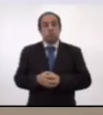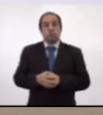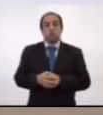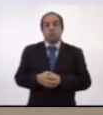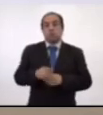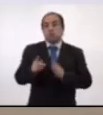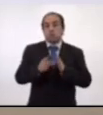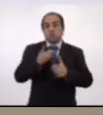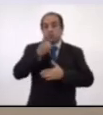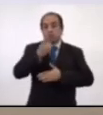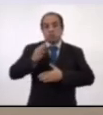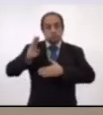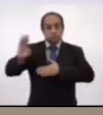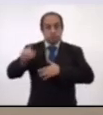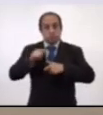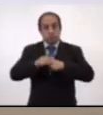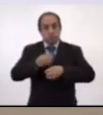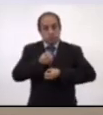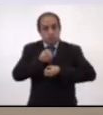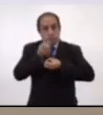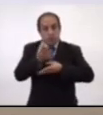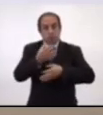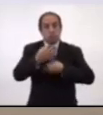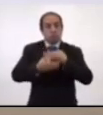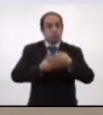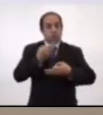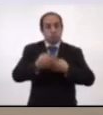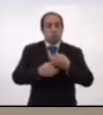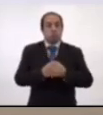nuestro compromiso de seguir brindando todas las